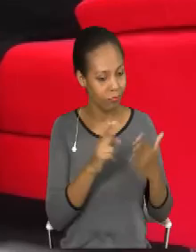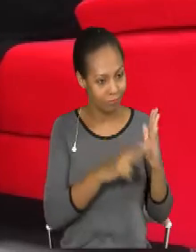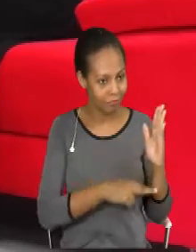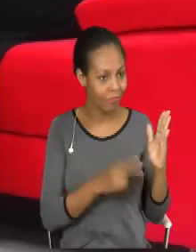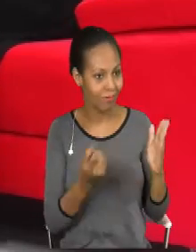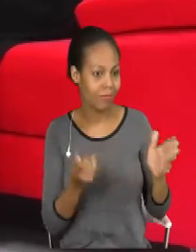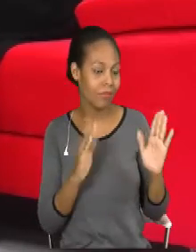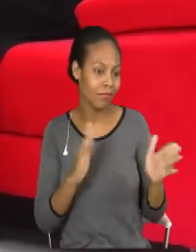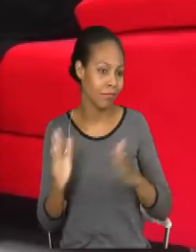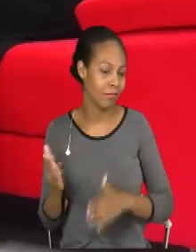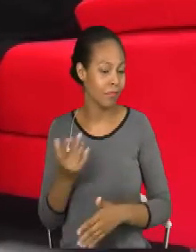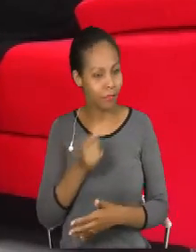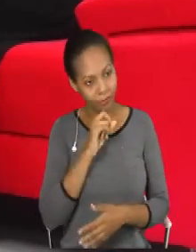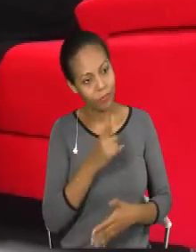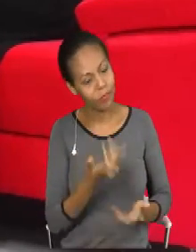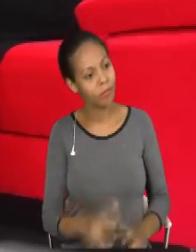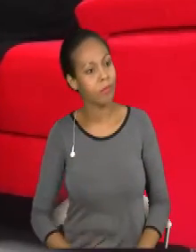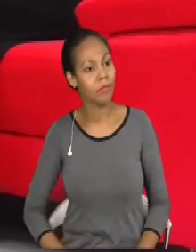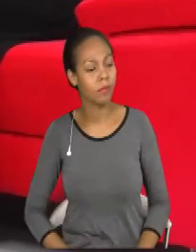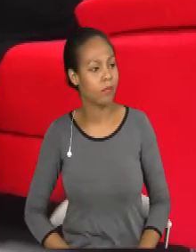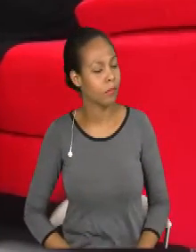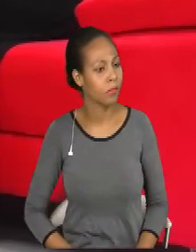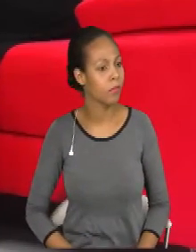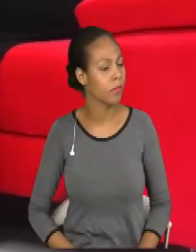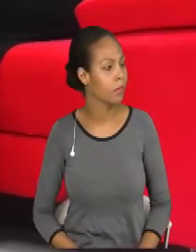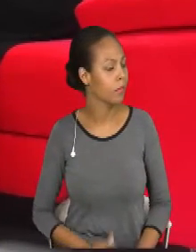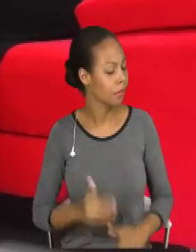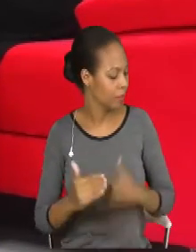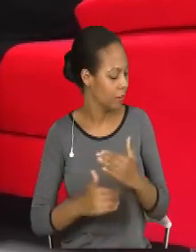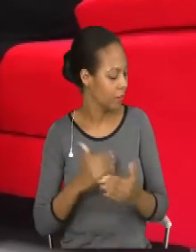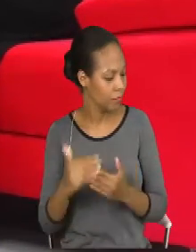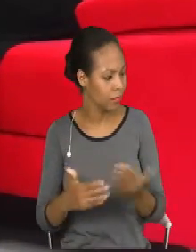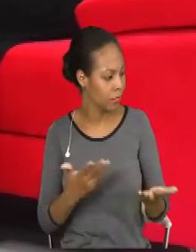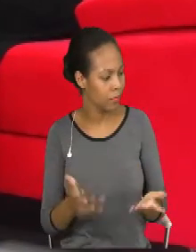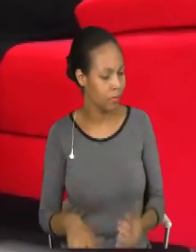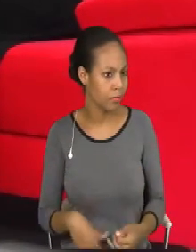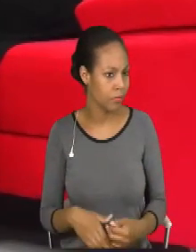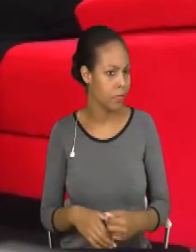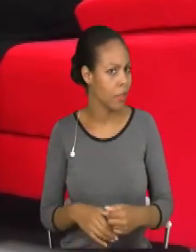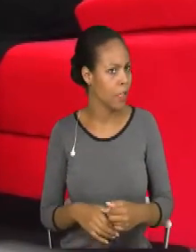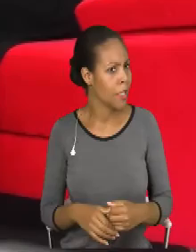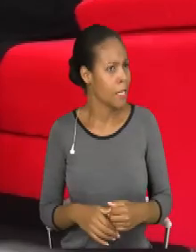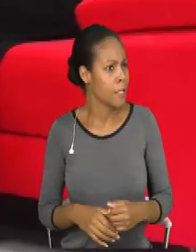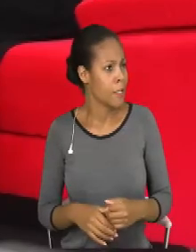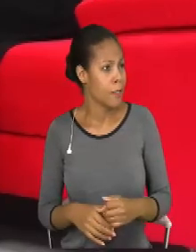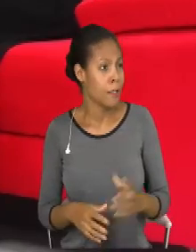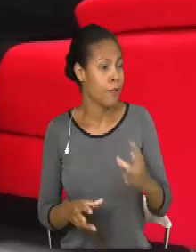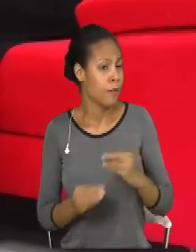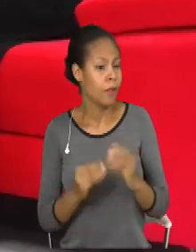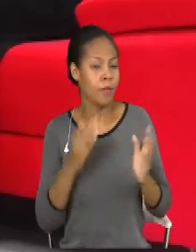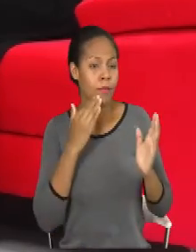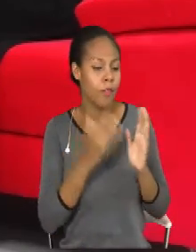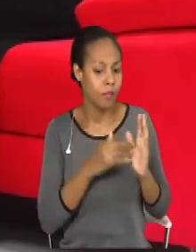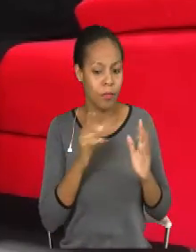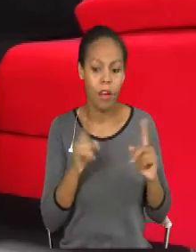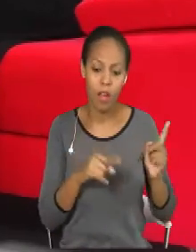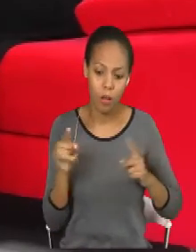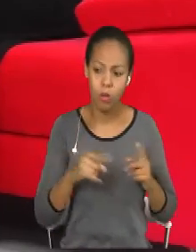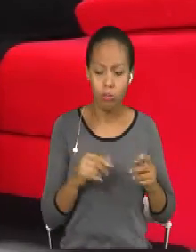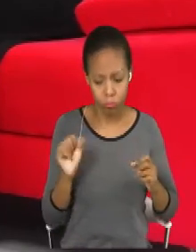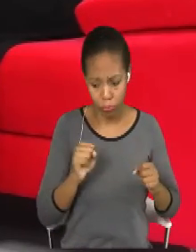cuádrenlo. ¿Cómo fue todo este proceso y cómo funcionó para que, o sea, por qué les aceptaron la propuesta a